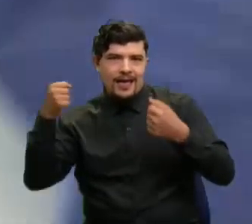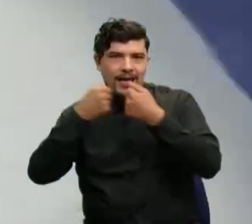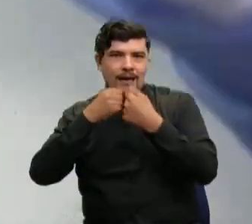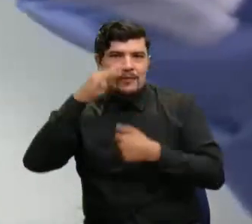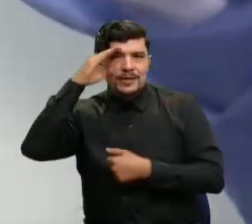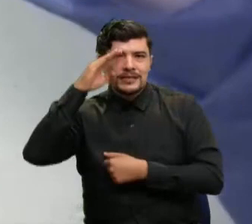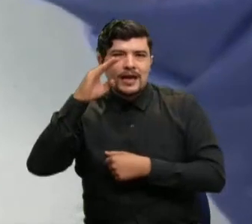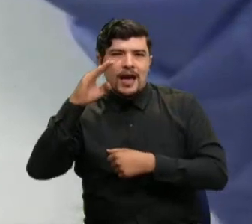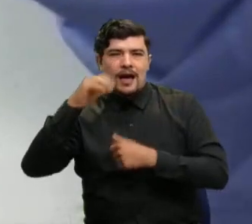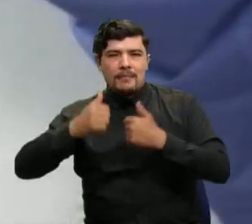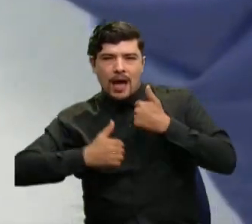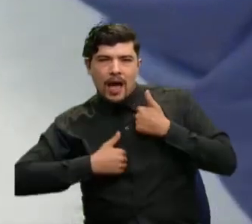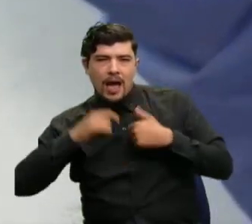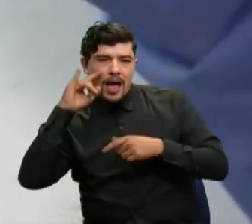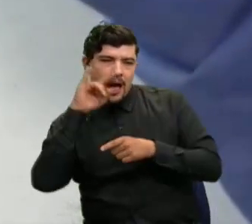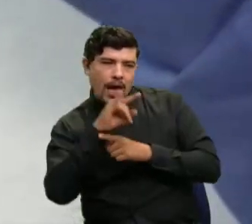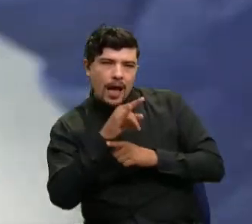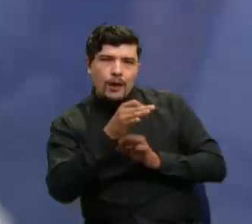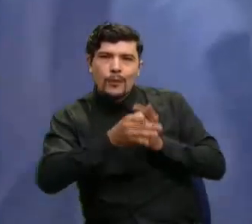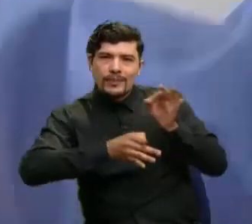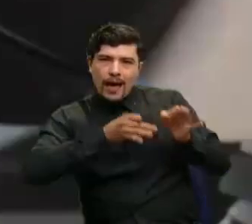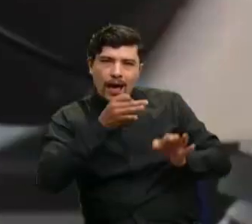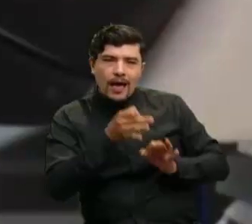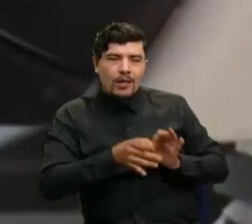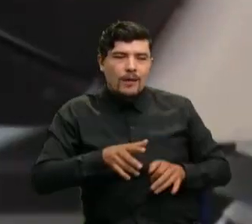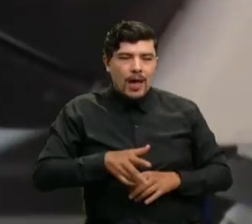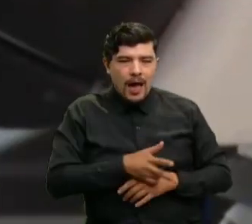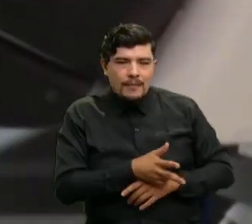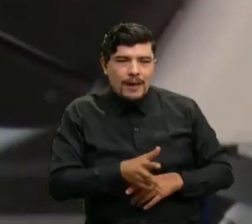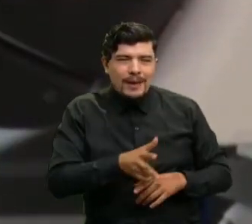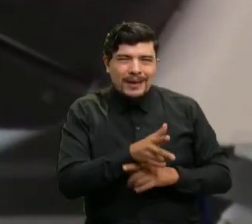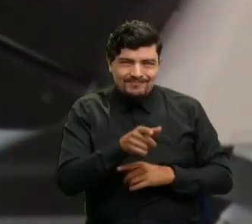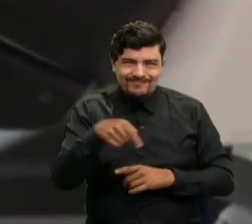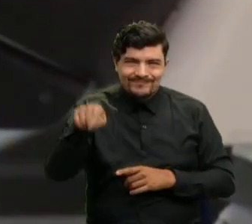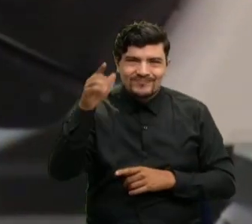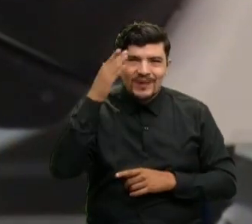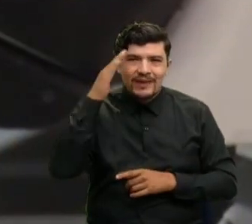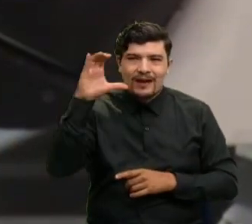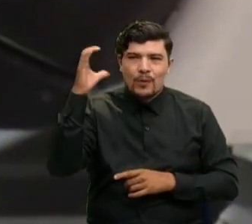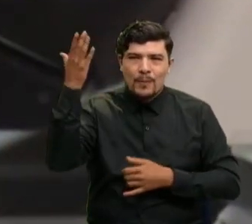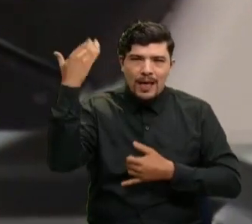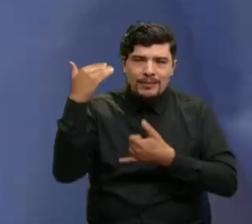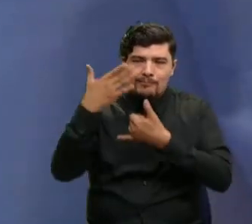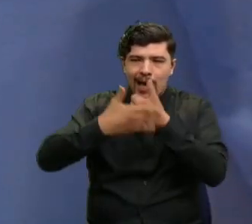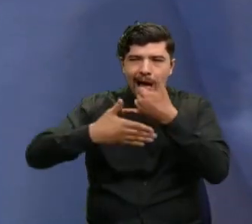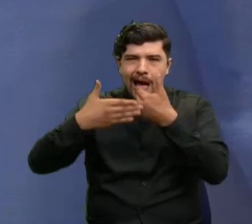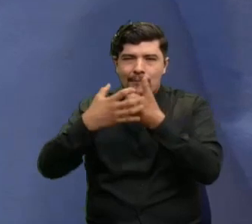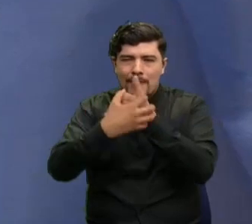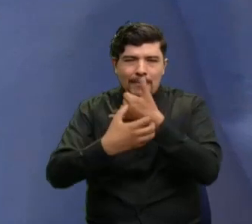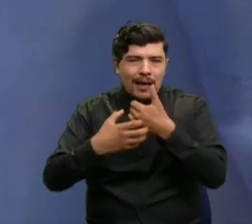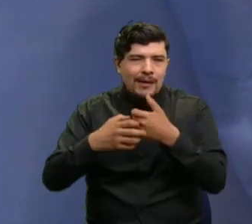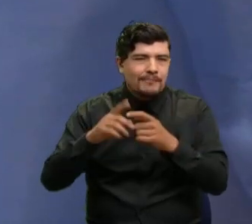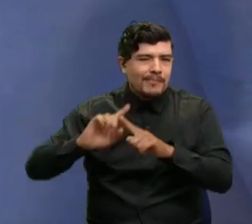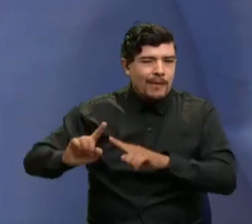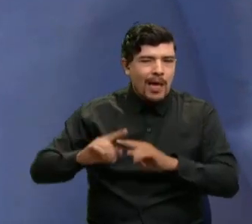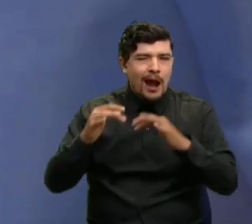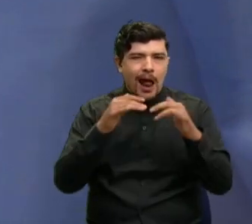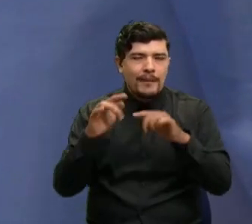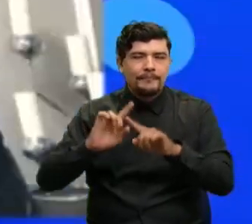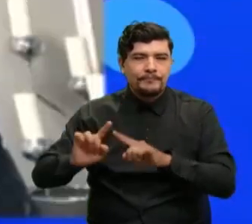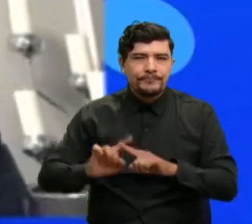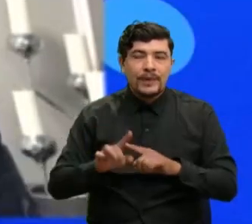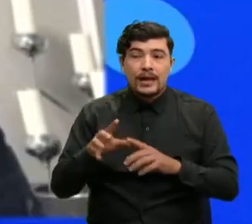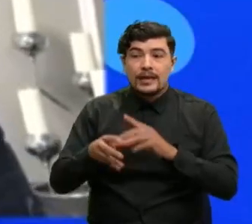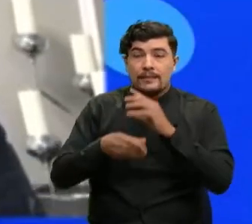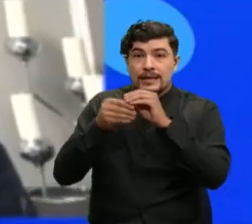cualquier situación, cualquier desmán, más en las contingencias que se han tenido a nivel nacional, también con el acompañamiento de las secretarías, todo lo que